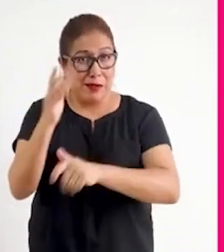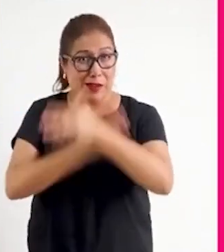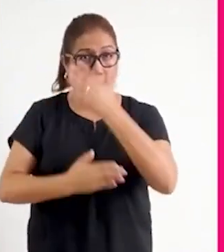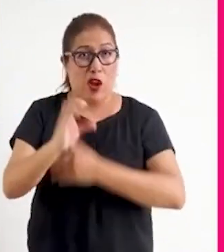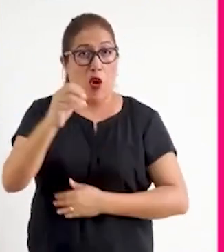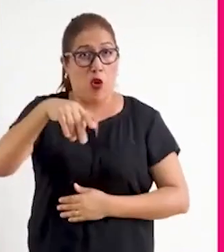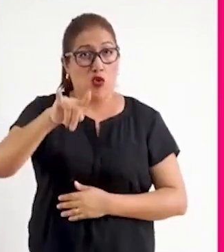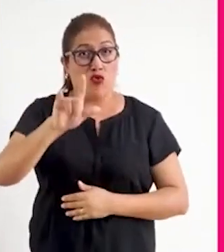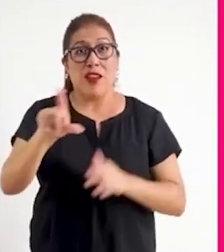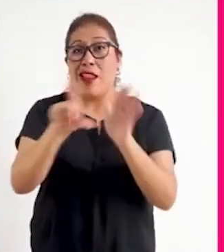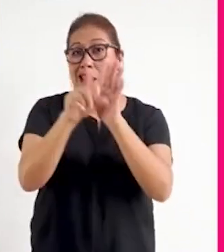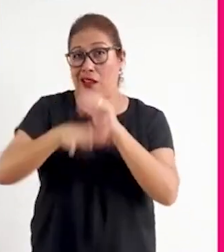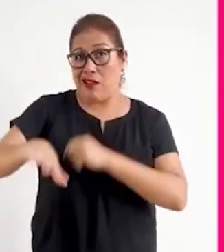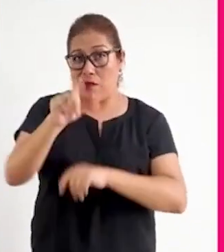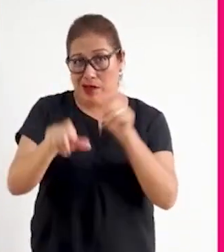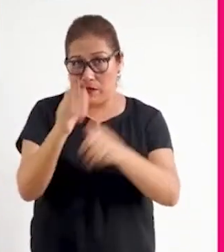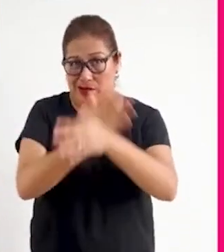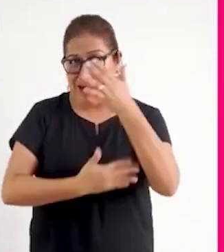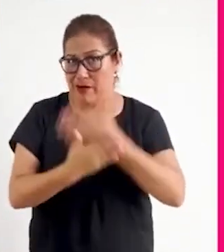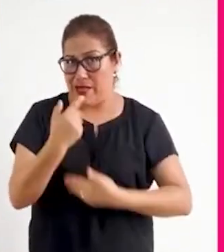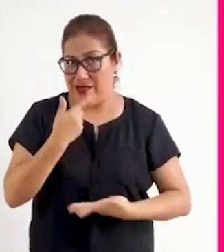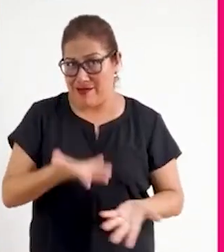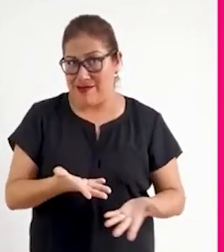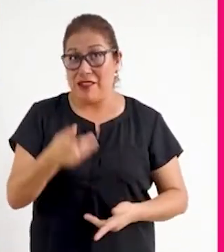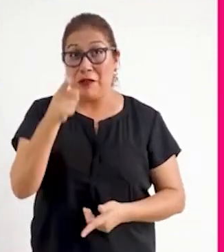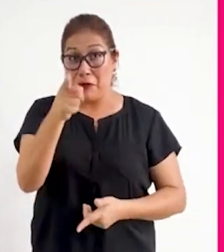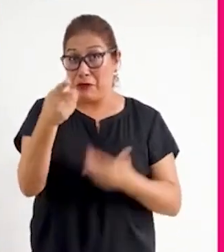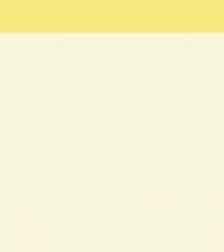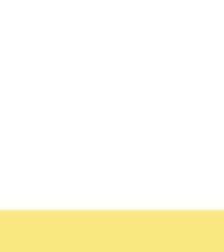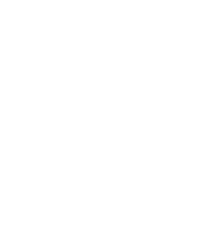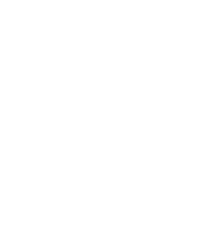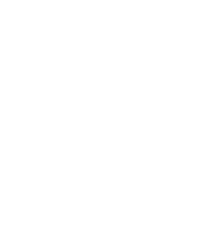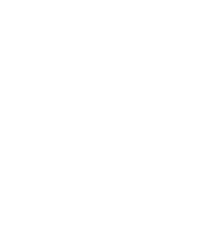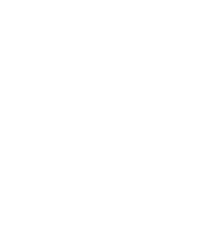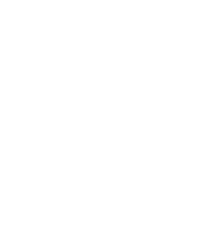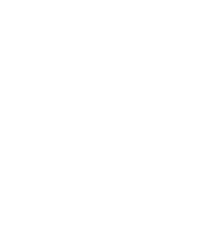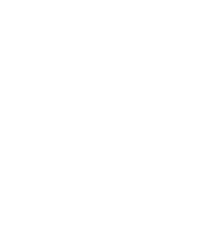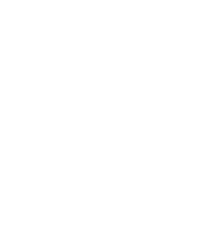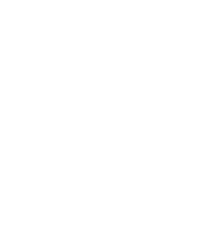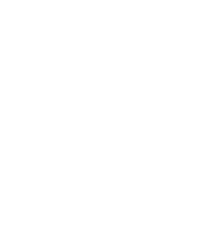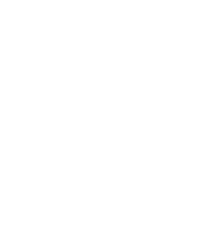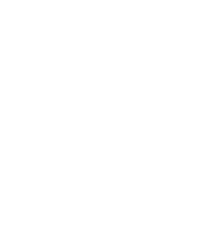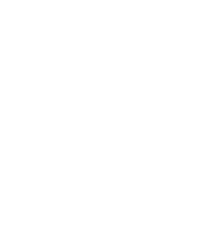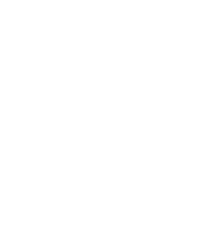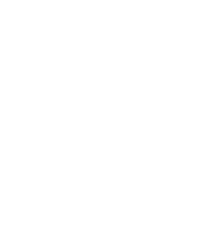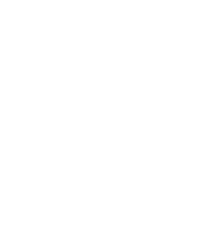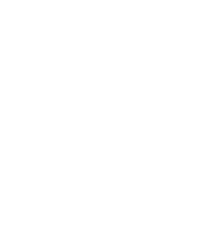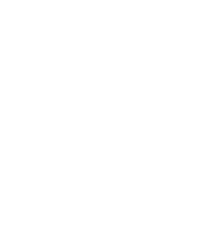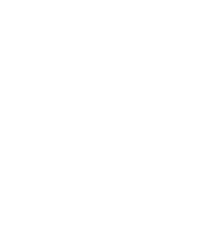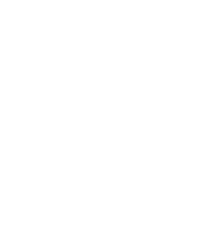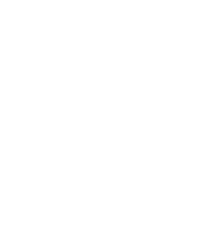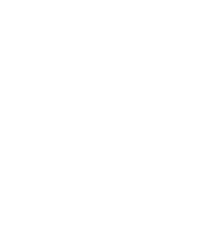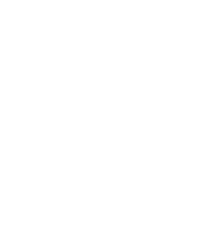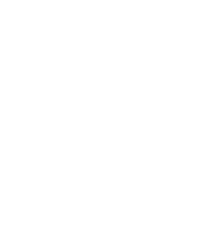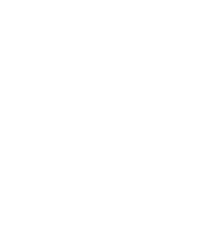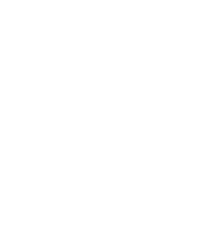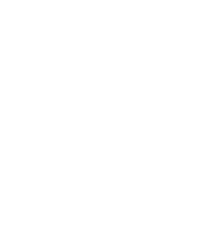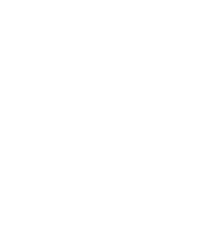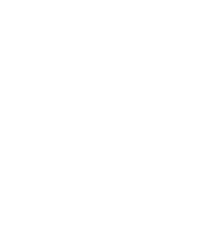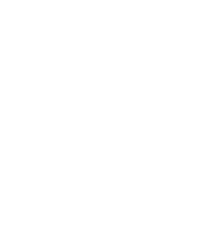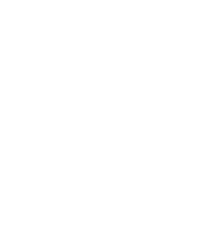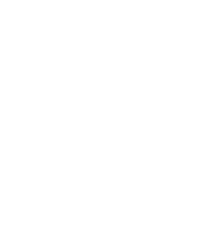con Discapacidad de la ONU y la Ley General de la Persona con Discapacidad. Tú también ponte en modo